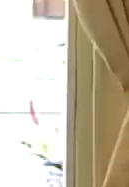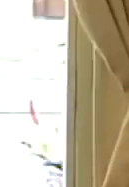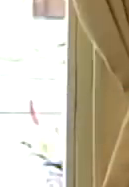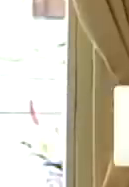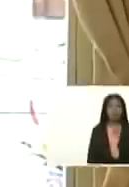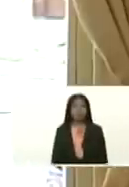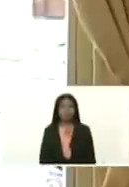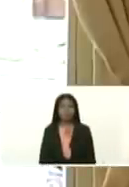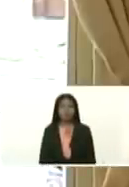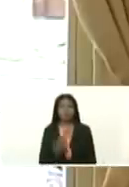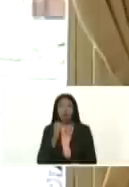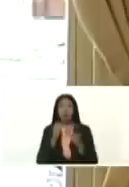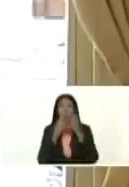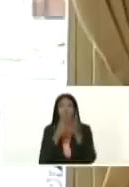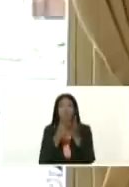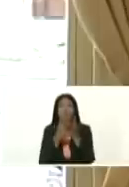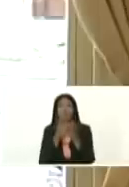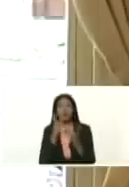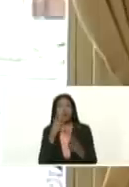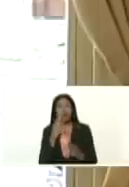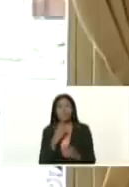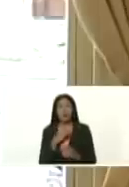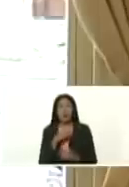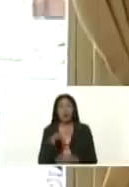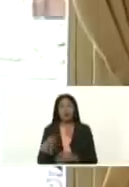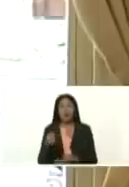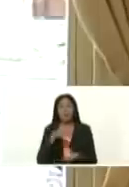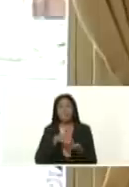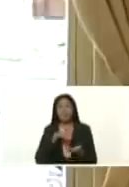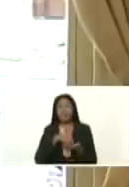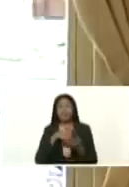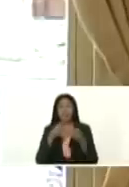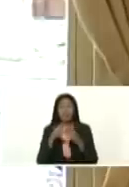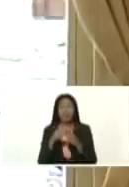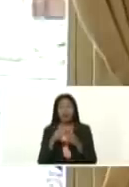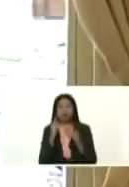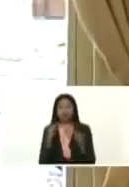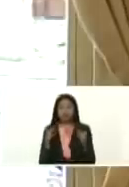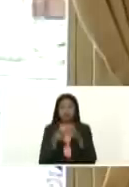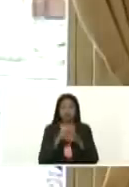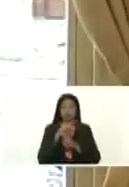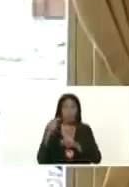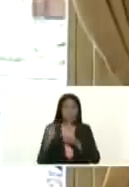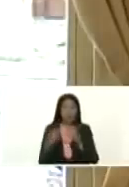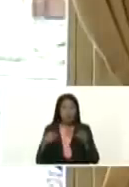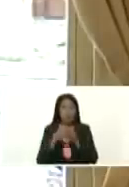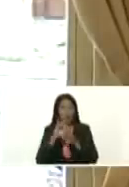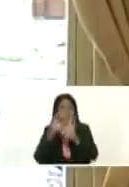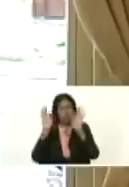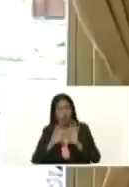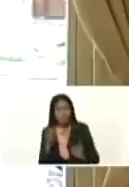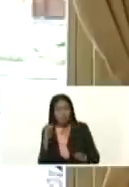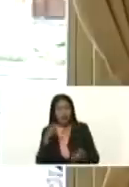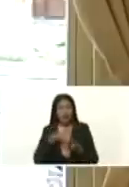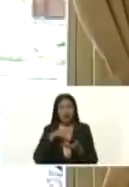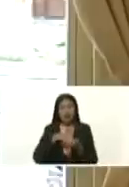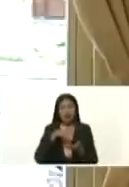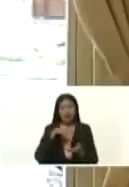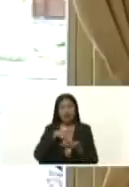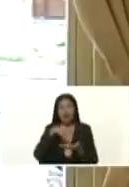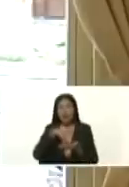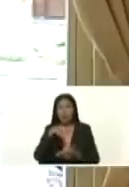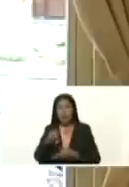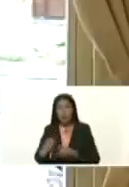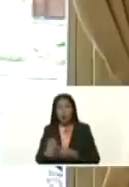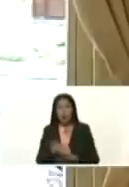lo iba a comentar en el caso del estado miranda pero cabe perfectamente en carabobo también la coordinación